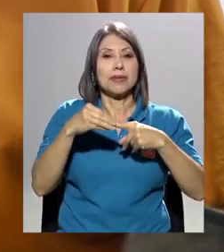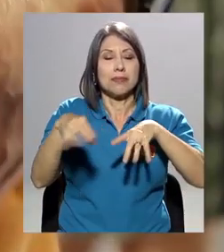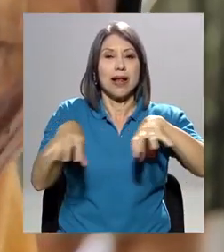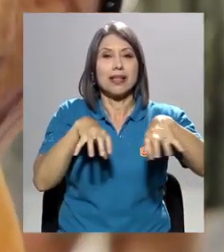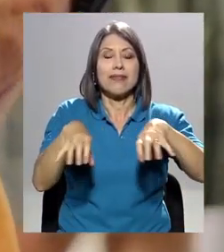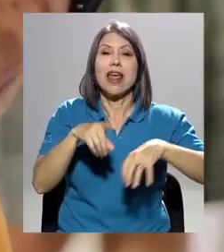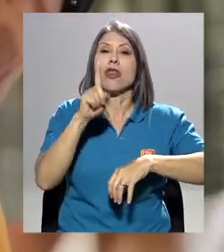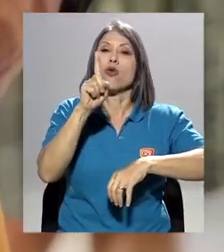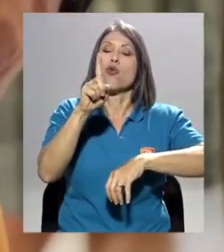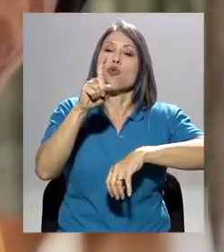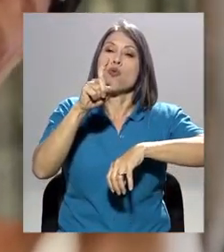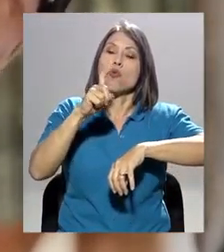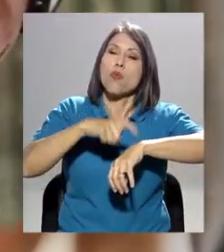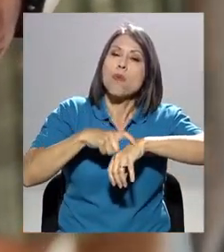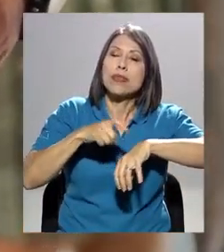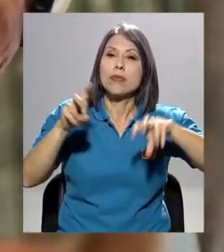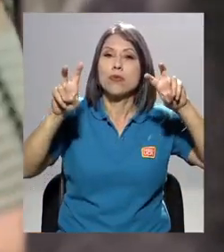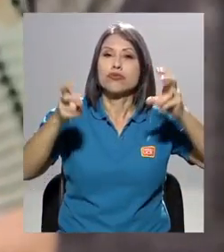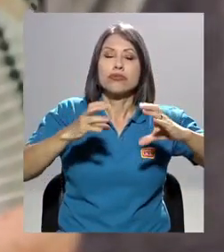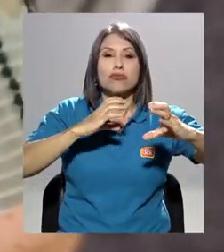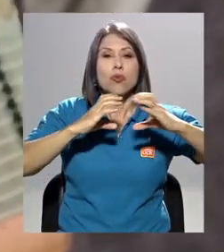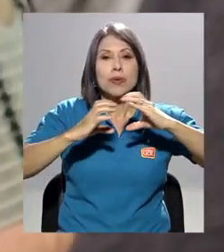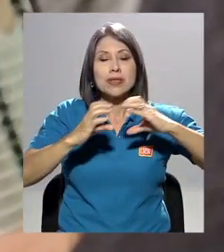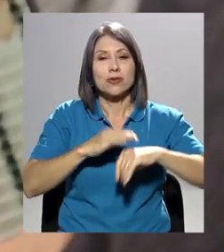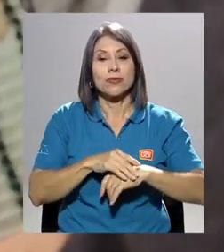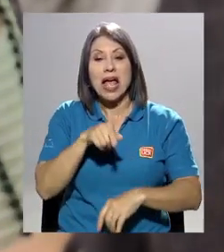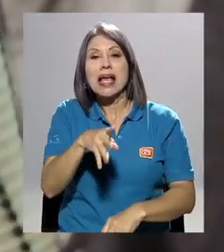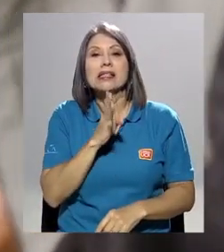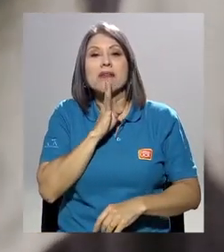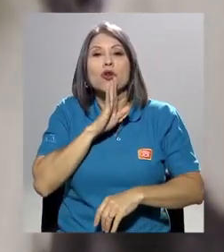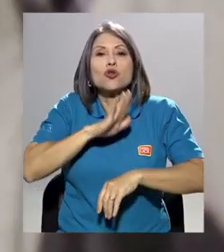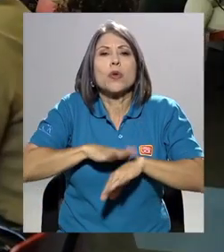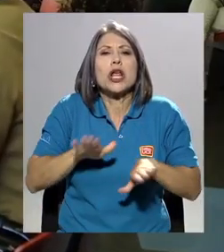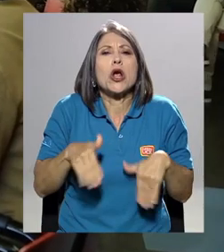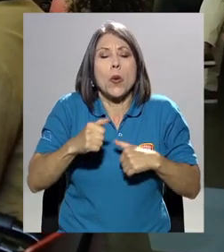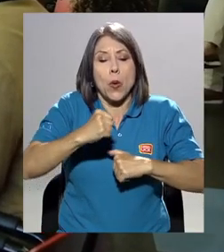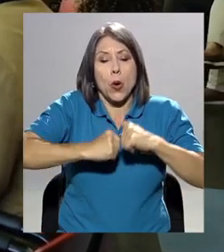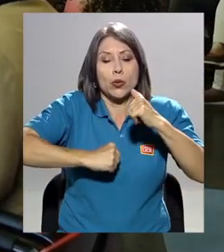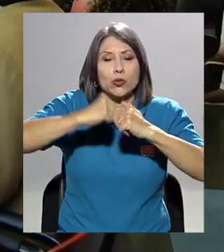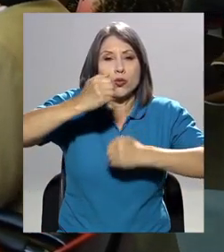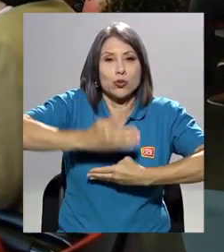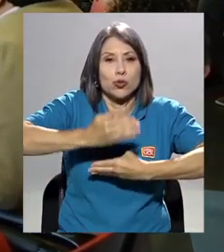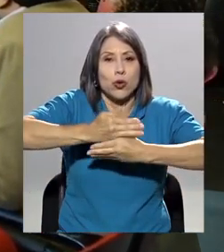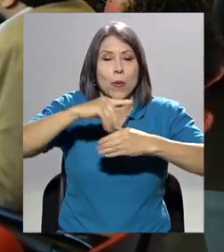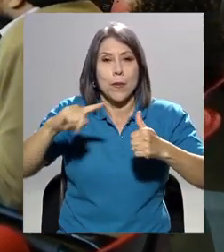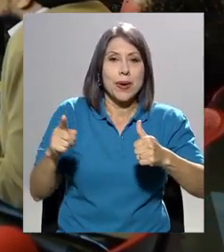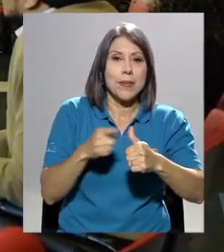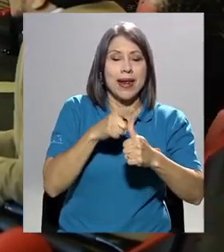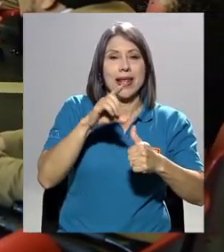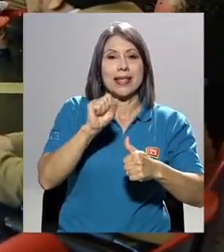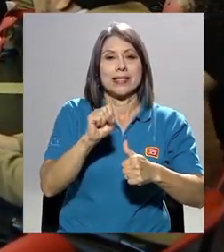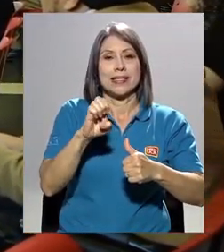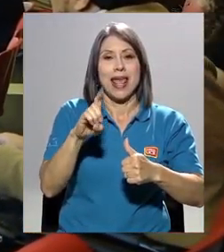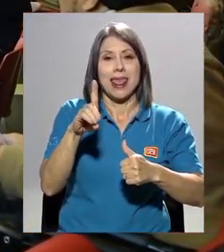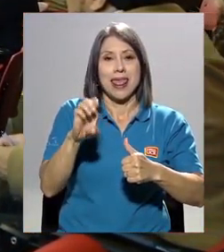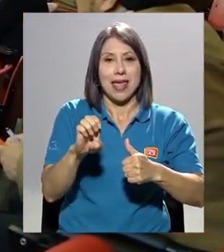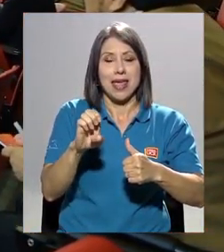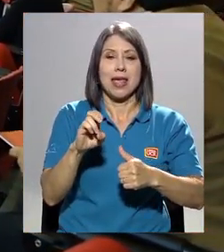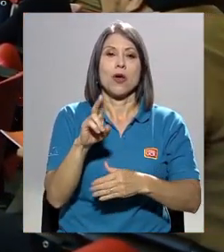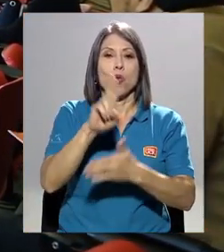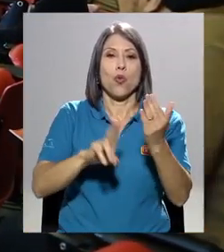un conversatorio en el que se habló de cómo se dio la construcción de la primer sede de la UCR, la sede de Occidente.